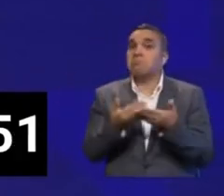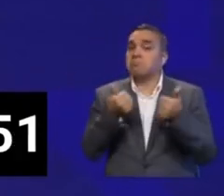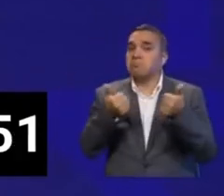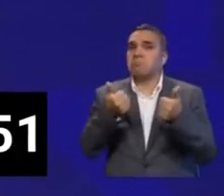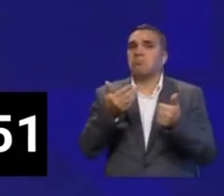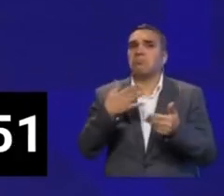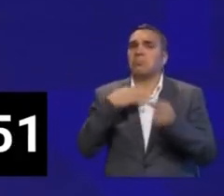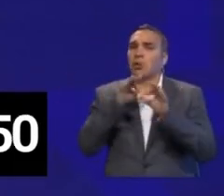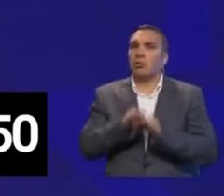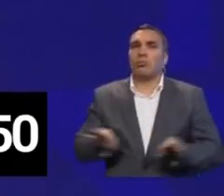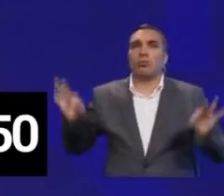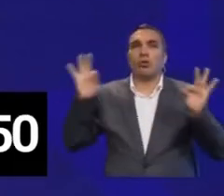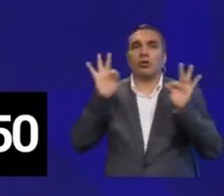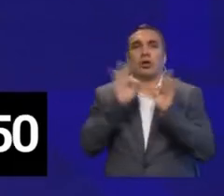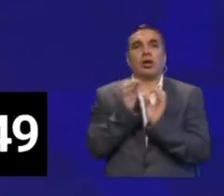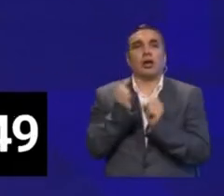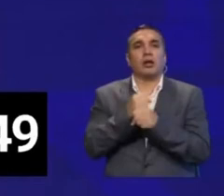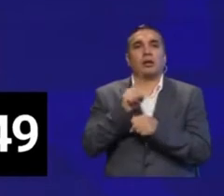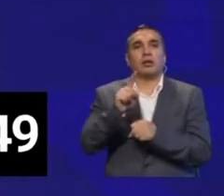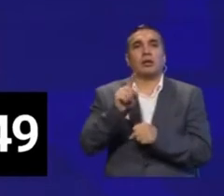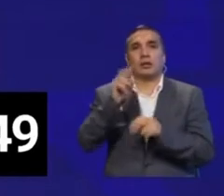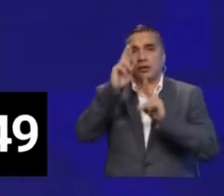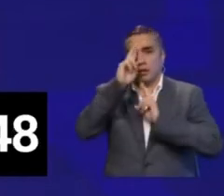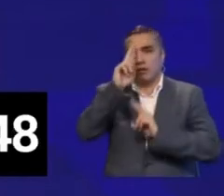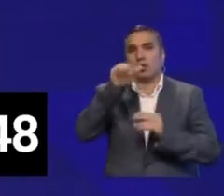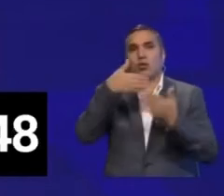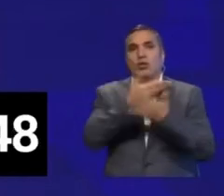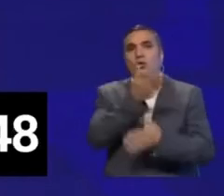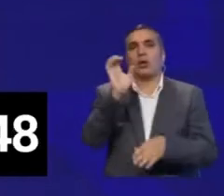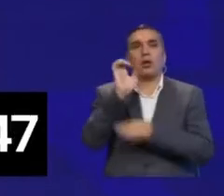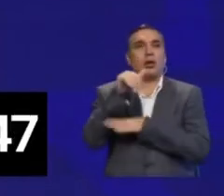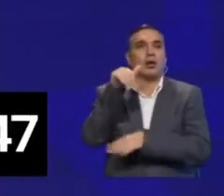que es fundamental hacerlo por respeto a los ecuatorianos.